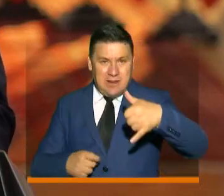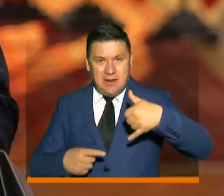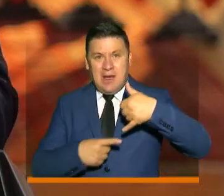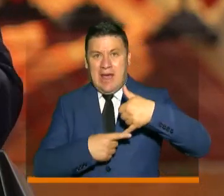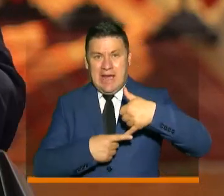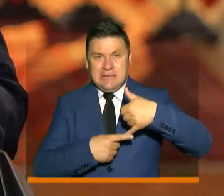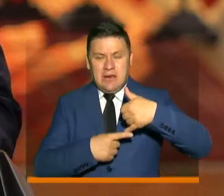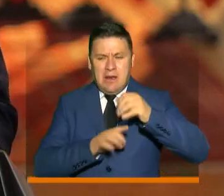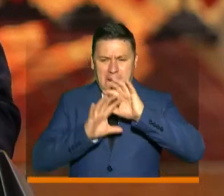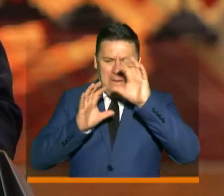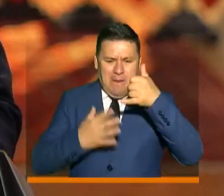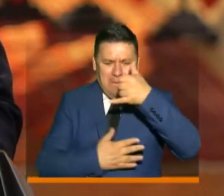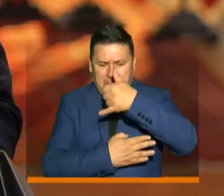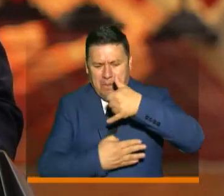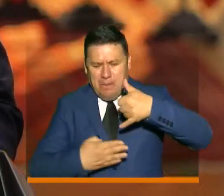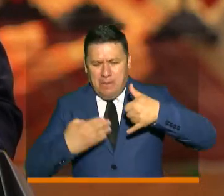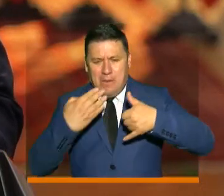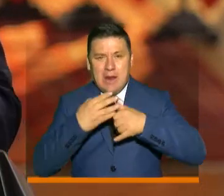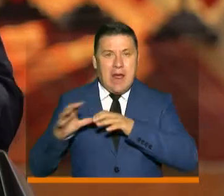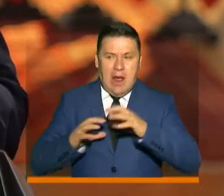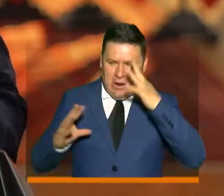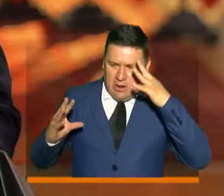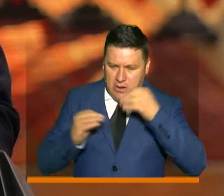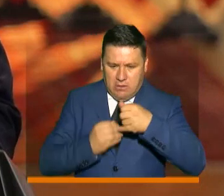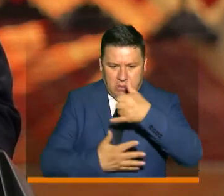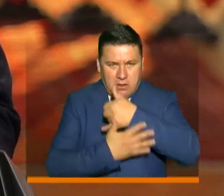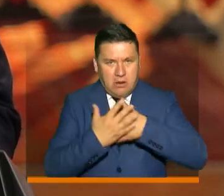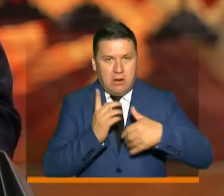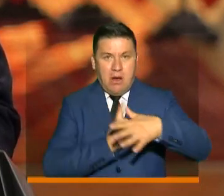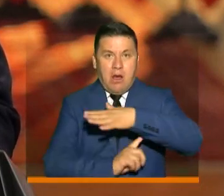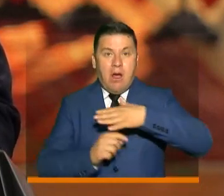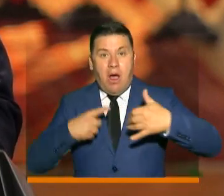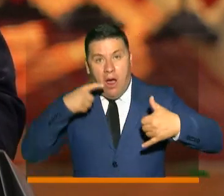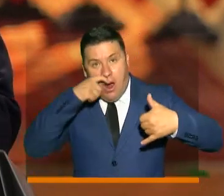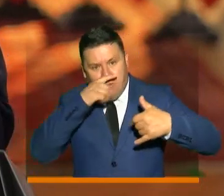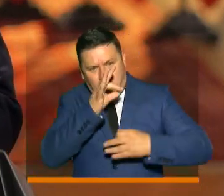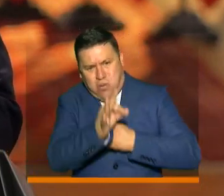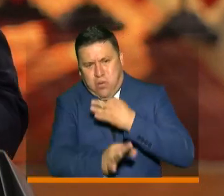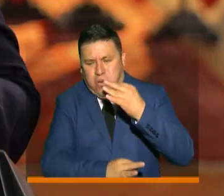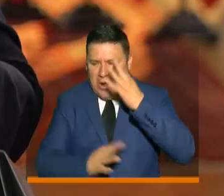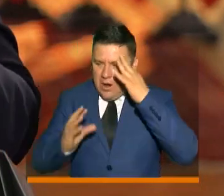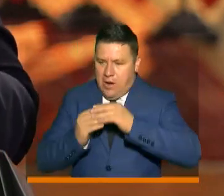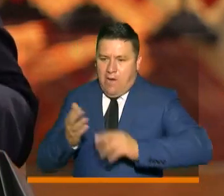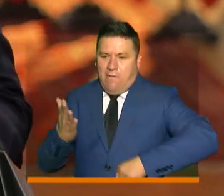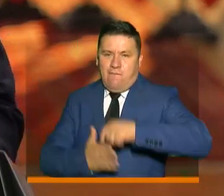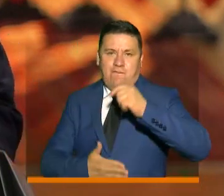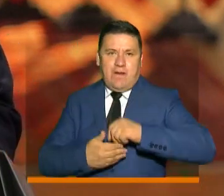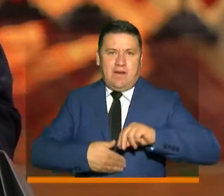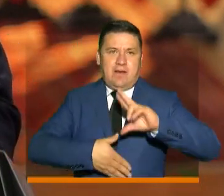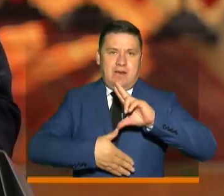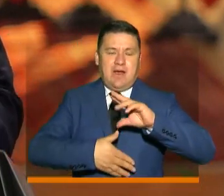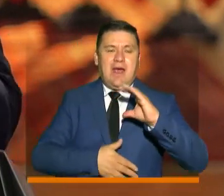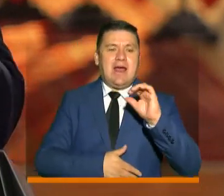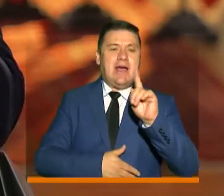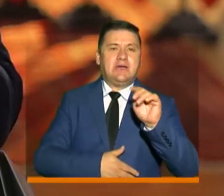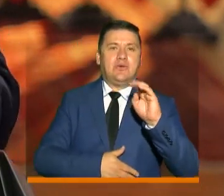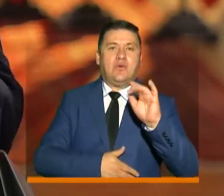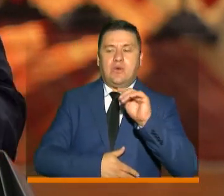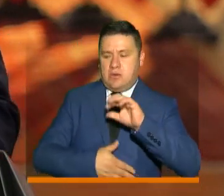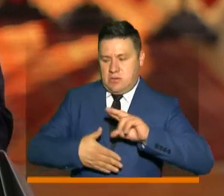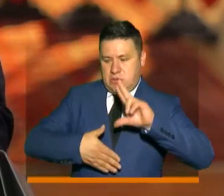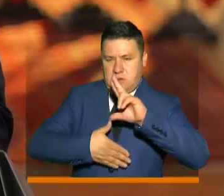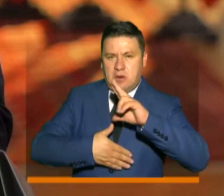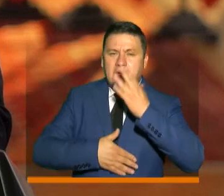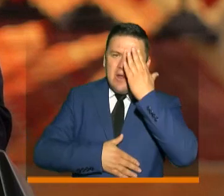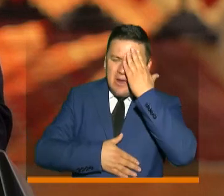implementación de más de 50 acciones claves para la protección de la amazonía y firmamos el pacto de escazú para mejorar el